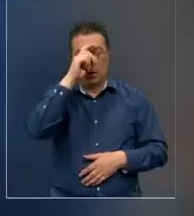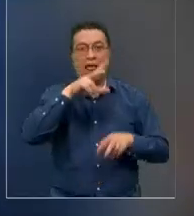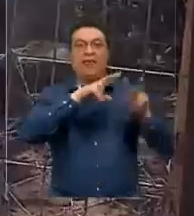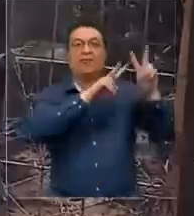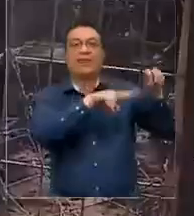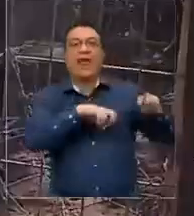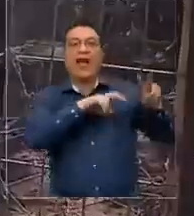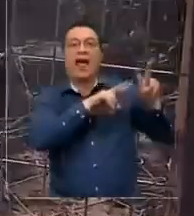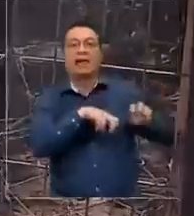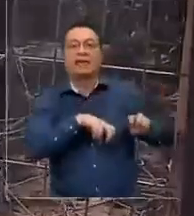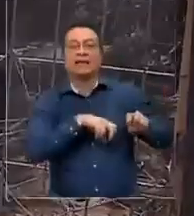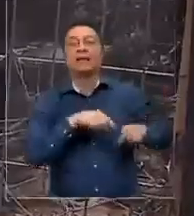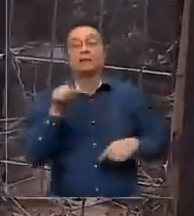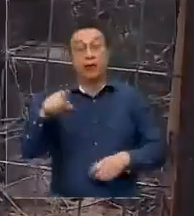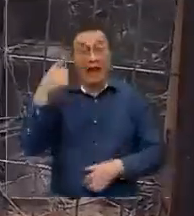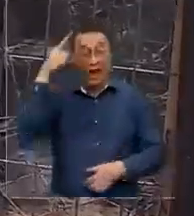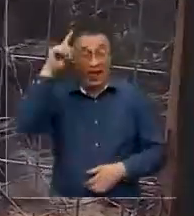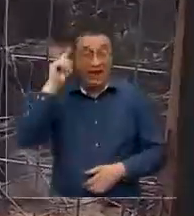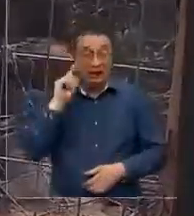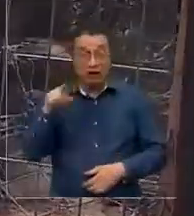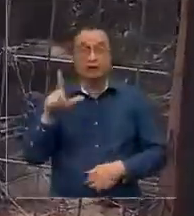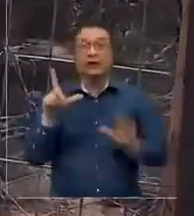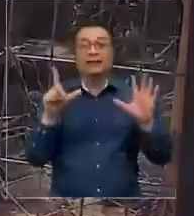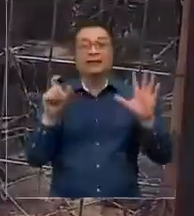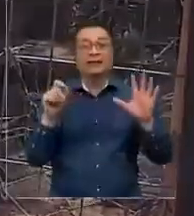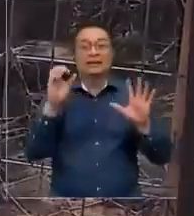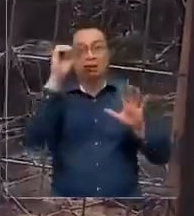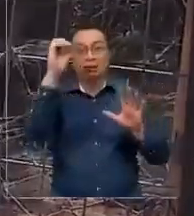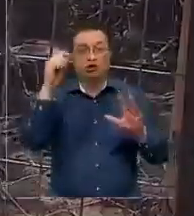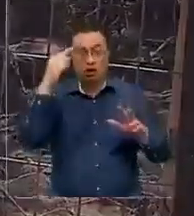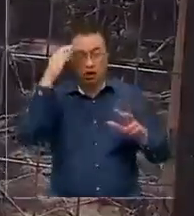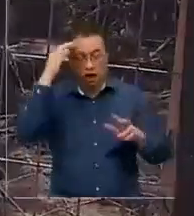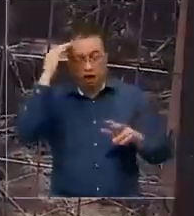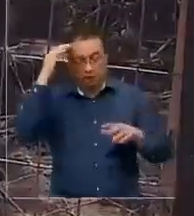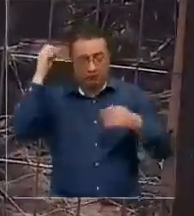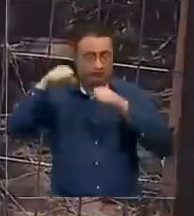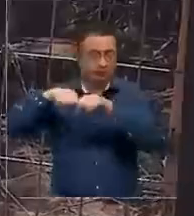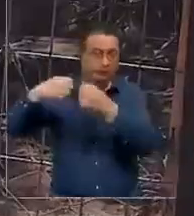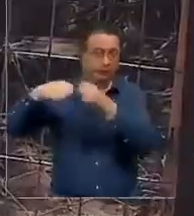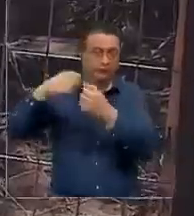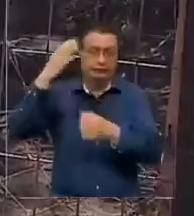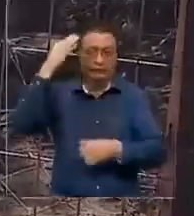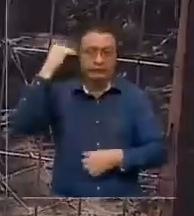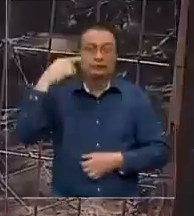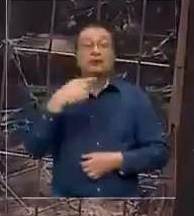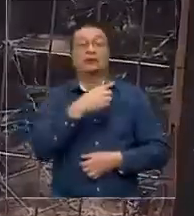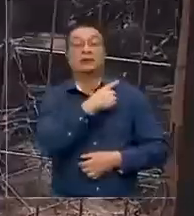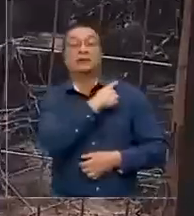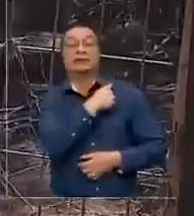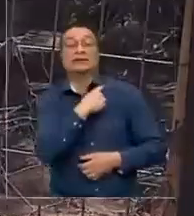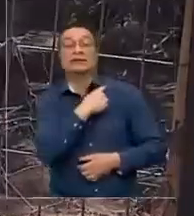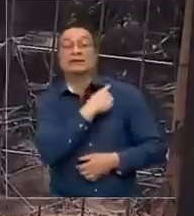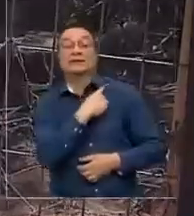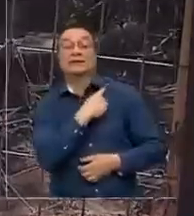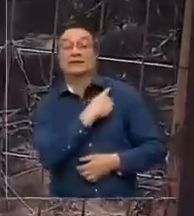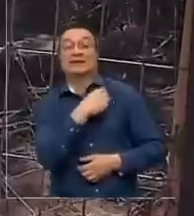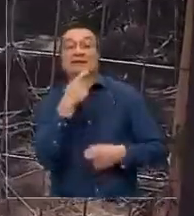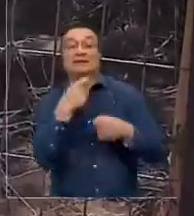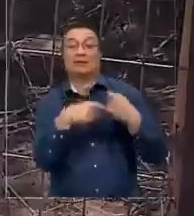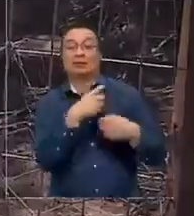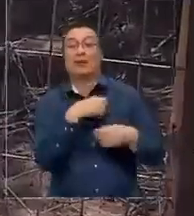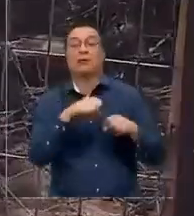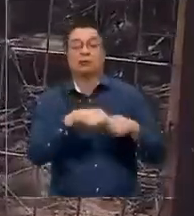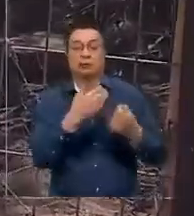las lesiones que ya tiene tiene el 70% de su cabeza dañada acá en la clavícula también tiene lesiones tiene